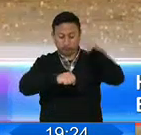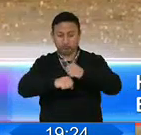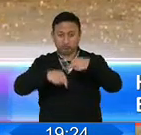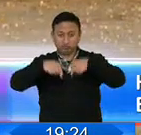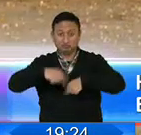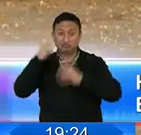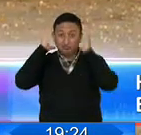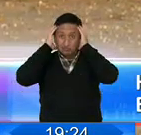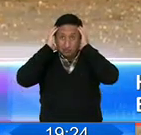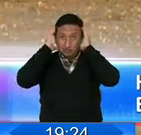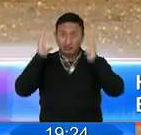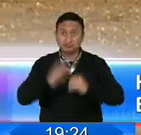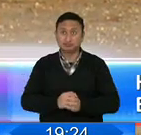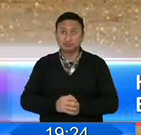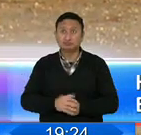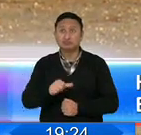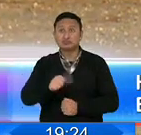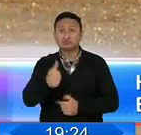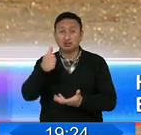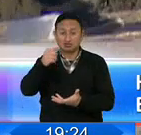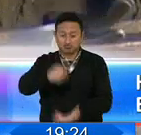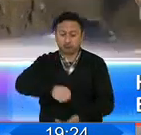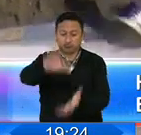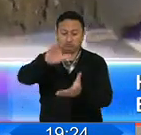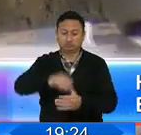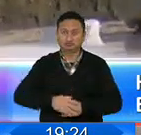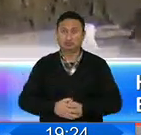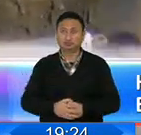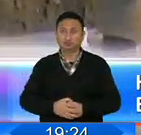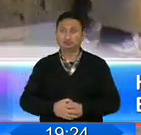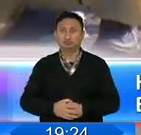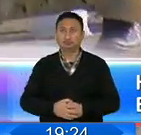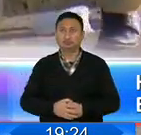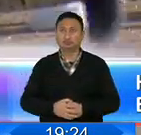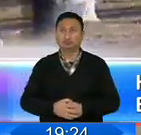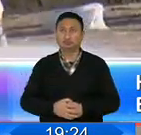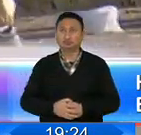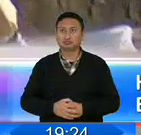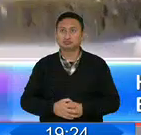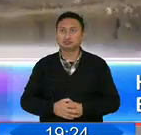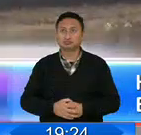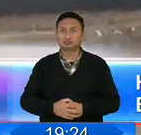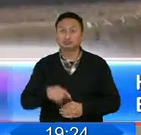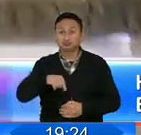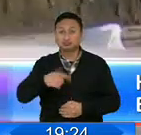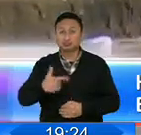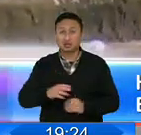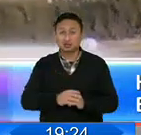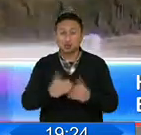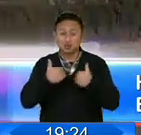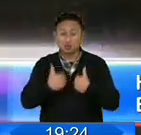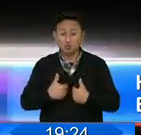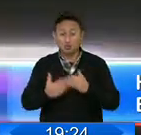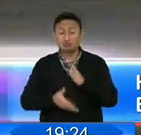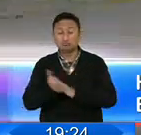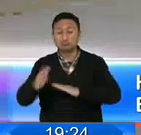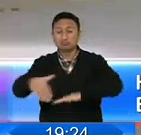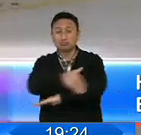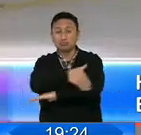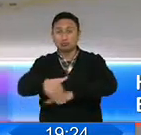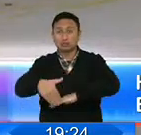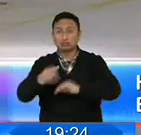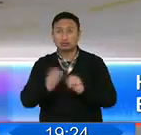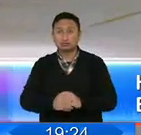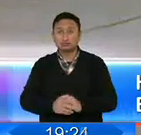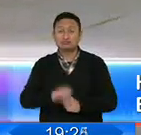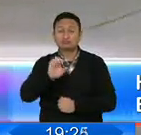cabeza en una funda. De allí trasladaron los restos hasta una avenida de la ciudadela